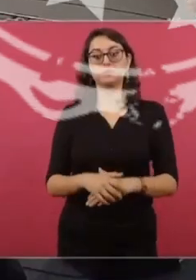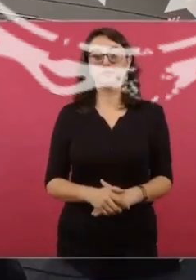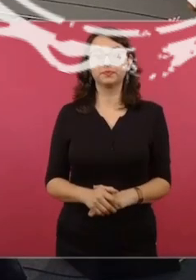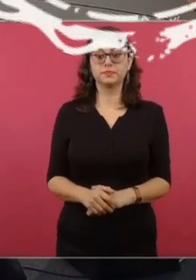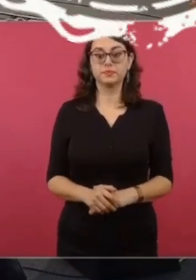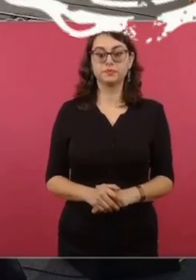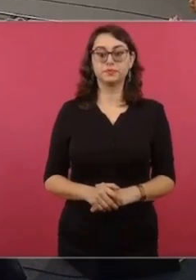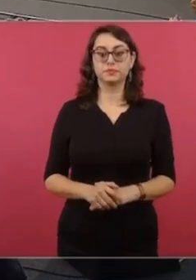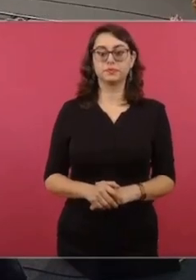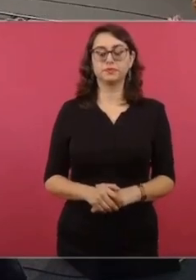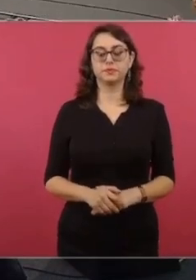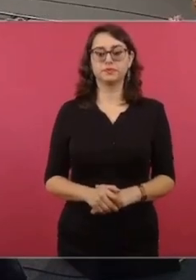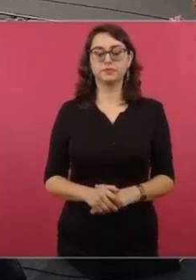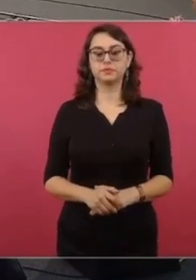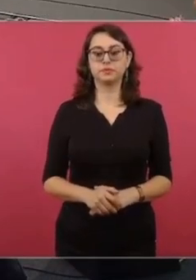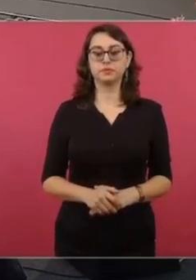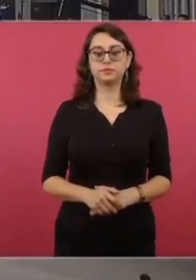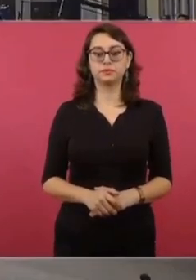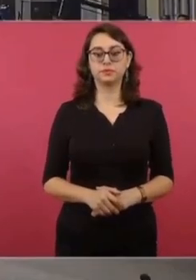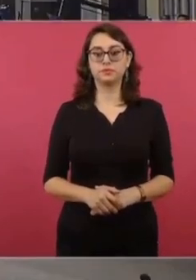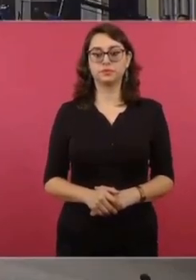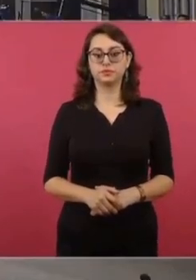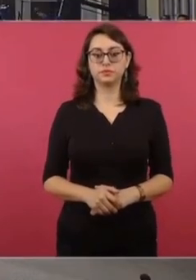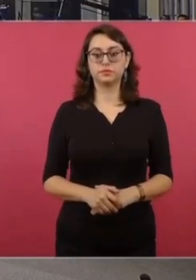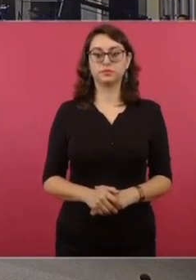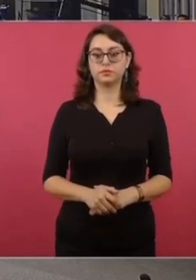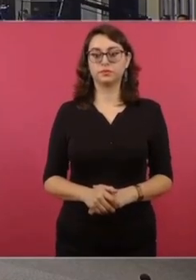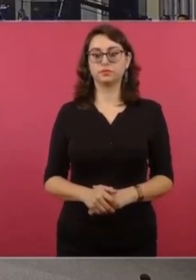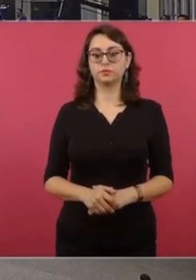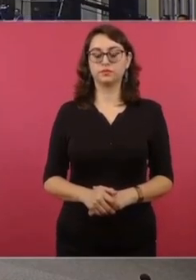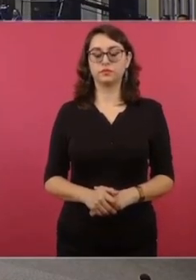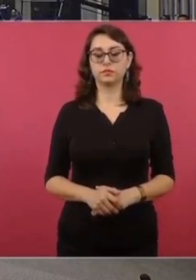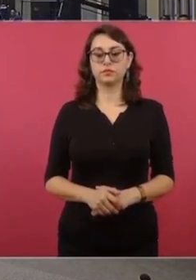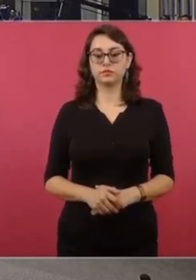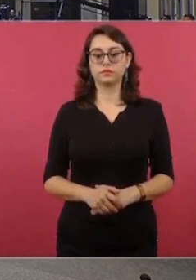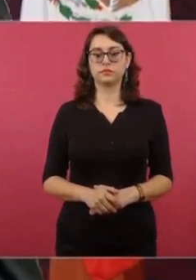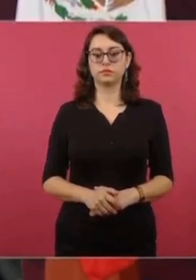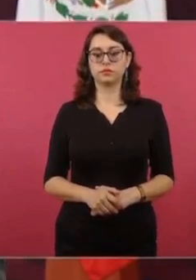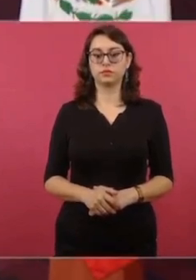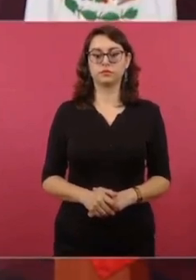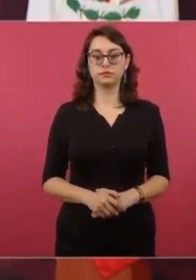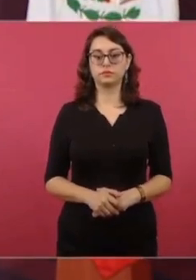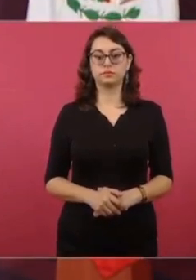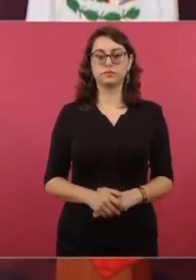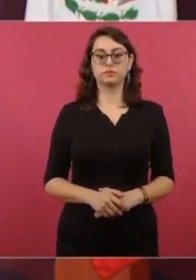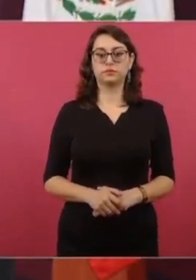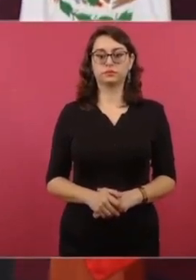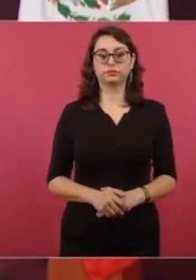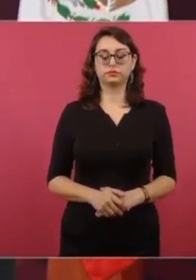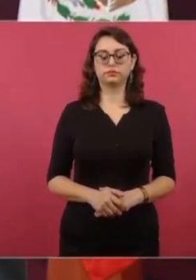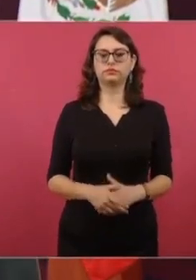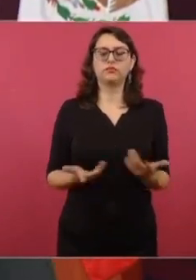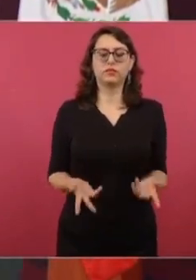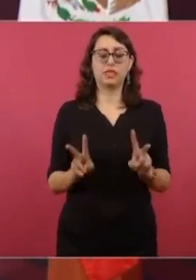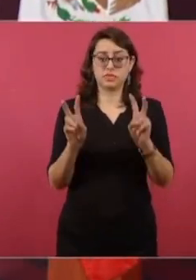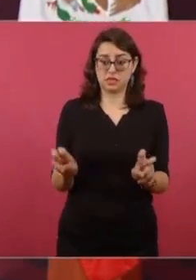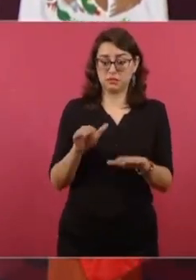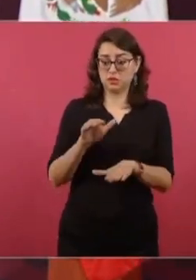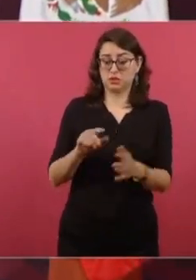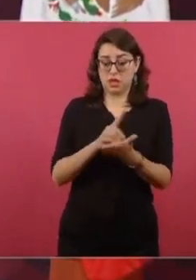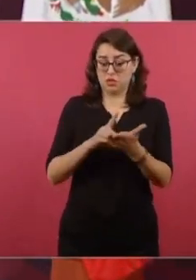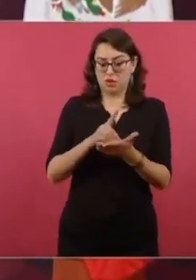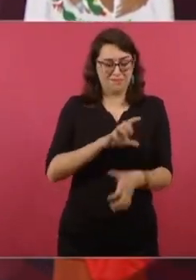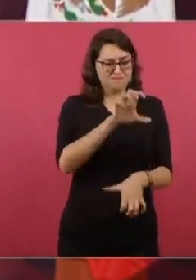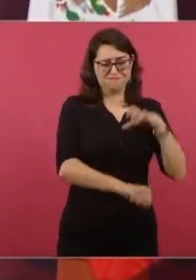que se van a presentar en materia del tema de fentanilo? Pues lo que se está haciendo, la verdad, es bastante el decomiso de drogas, como no se había